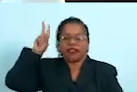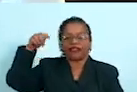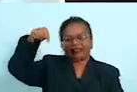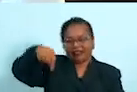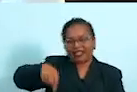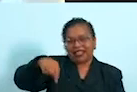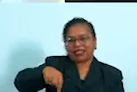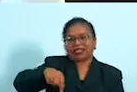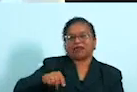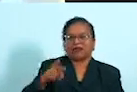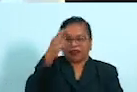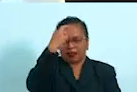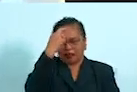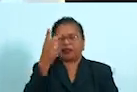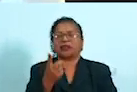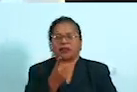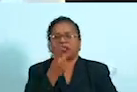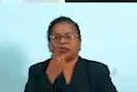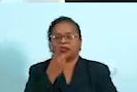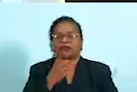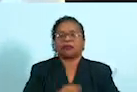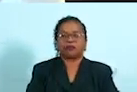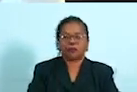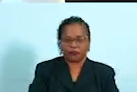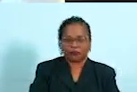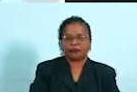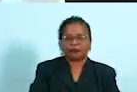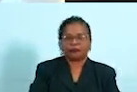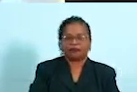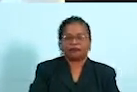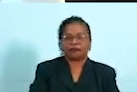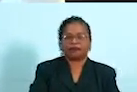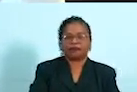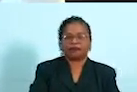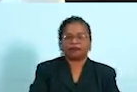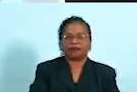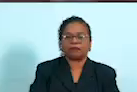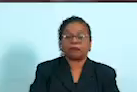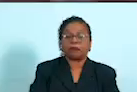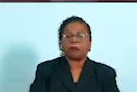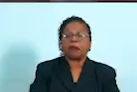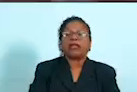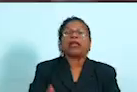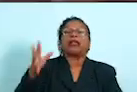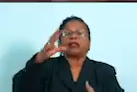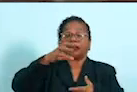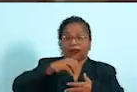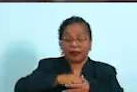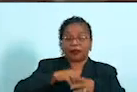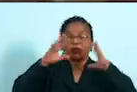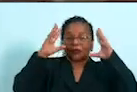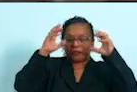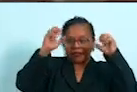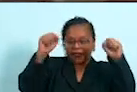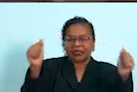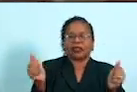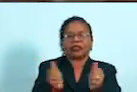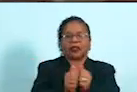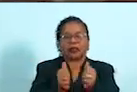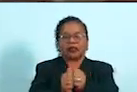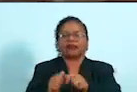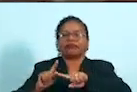Parlamento Nacional de la República de Surinam. Señor presidente, estimados miembros, en este